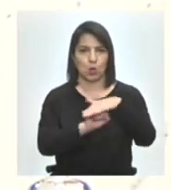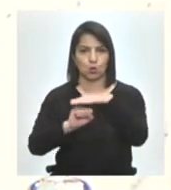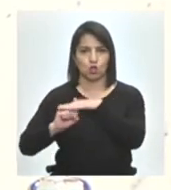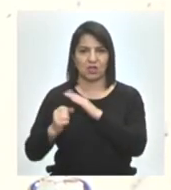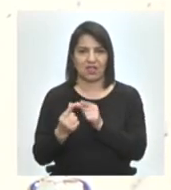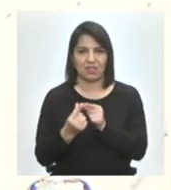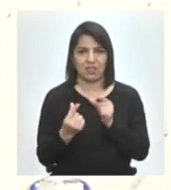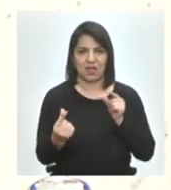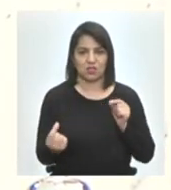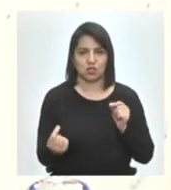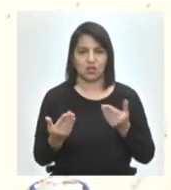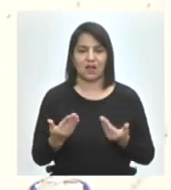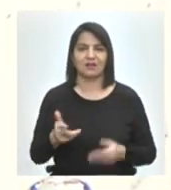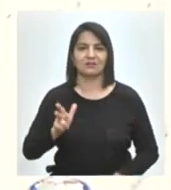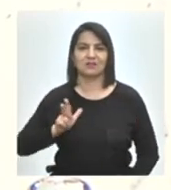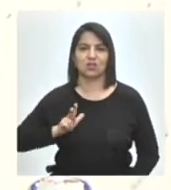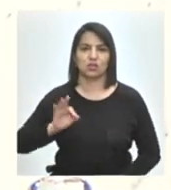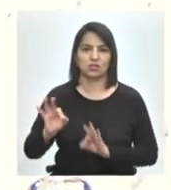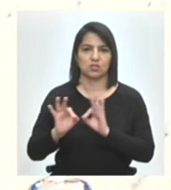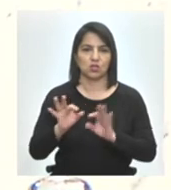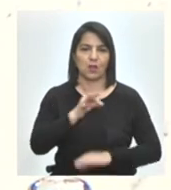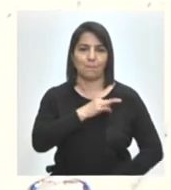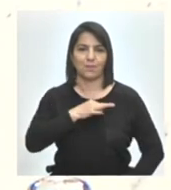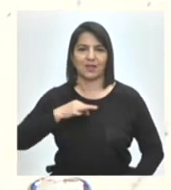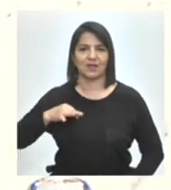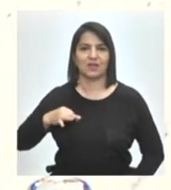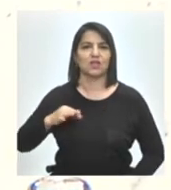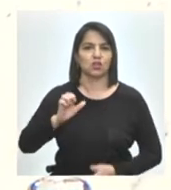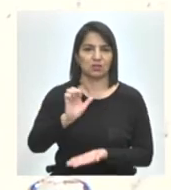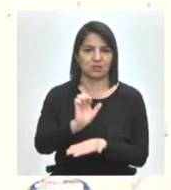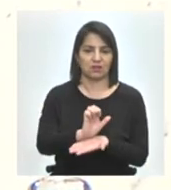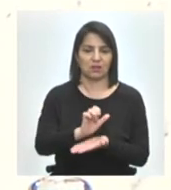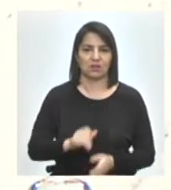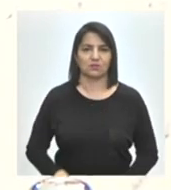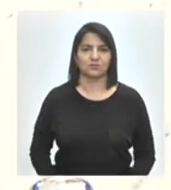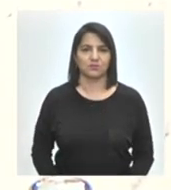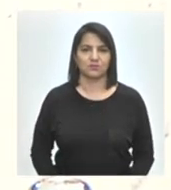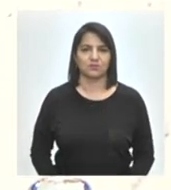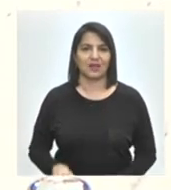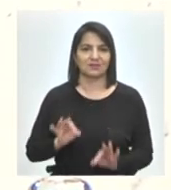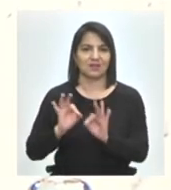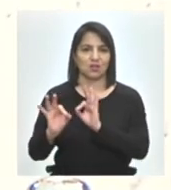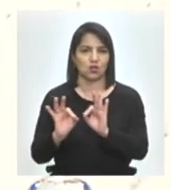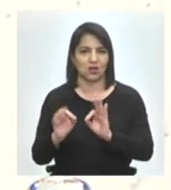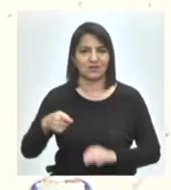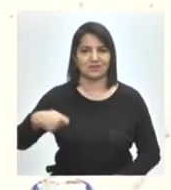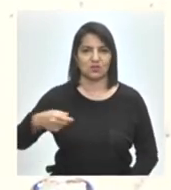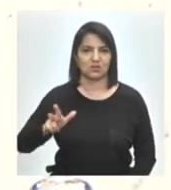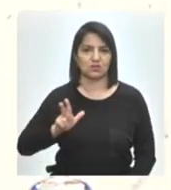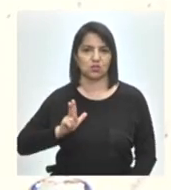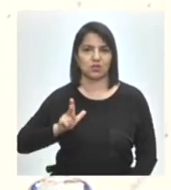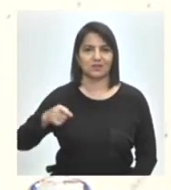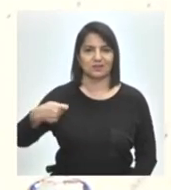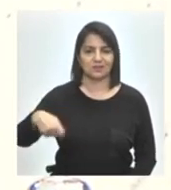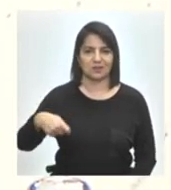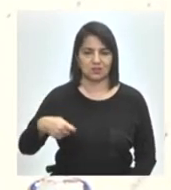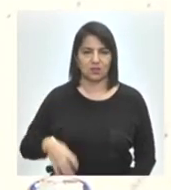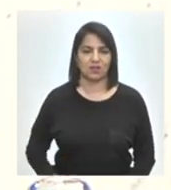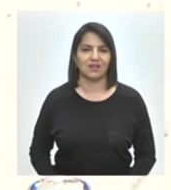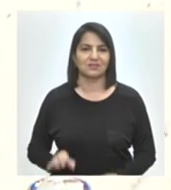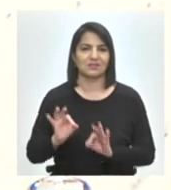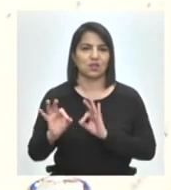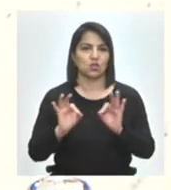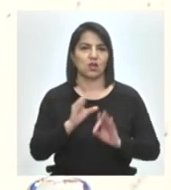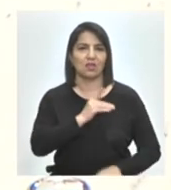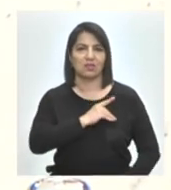nacionales, señoras y señores ministros de Estado, señoras senadoras y señores senadores, señoras diputadas